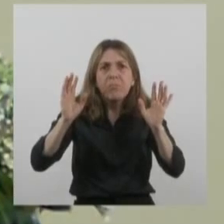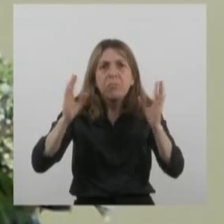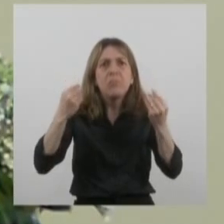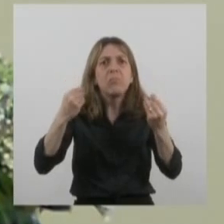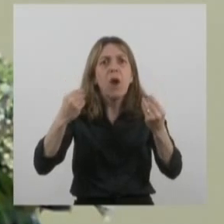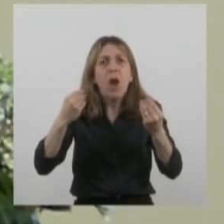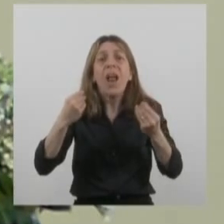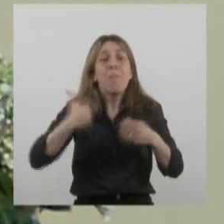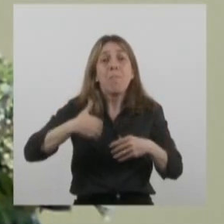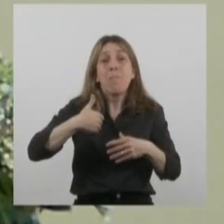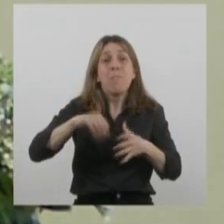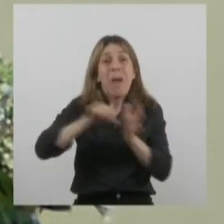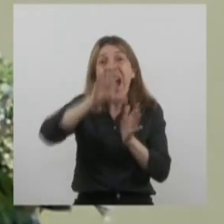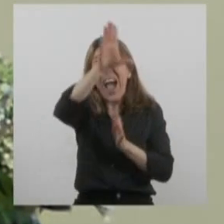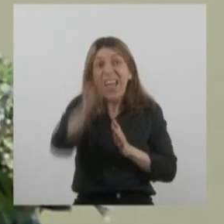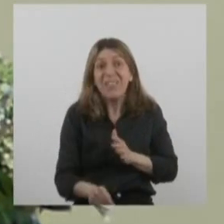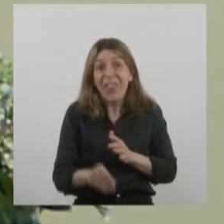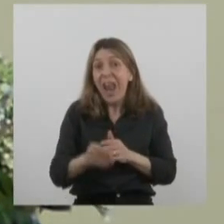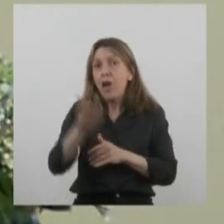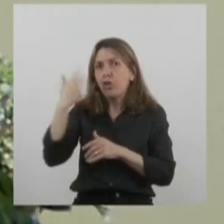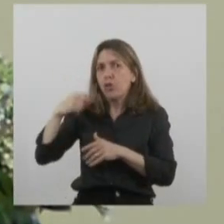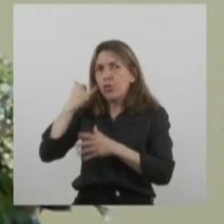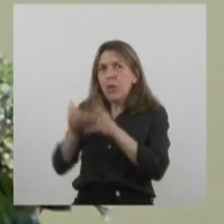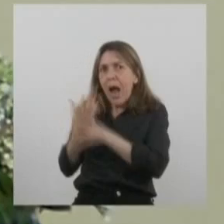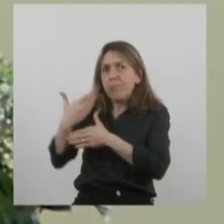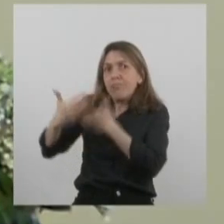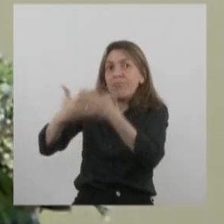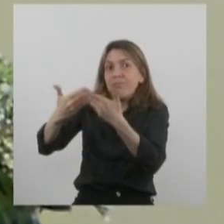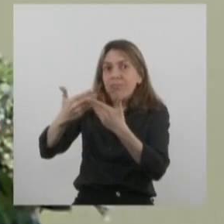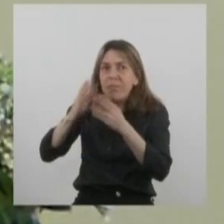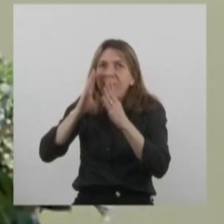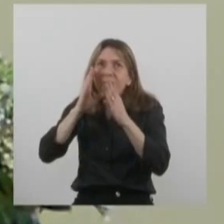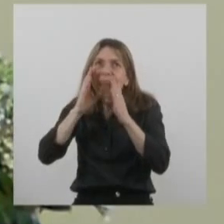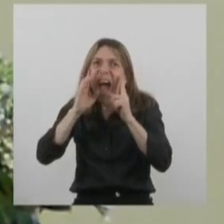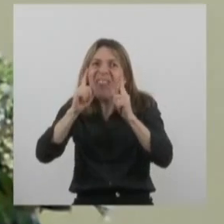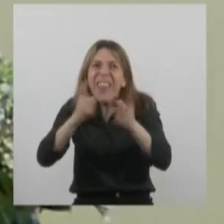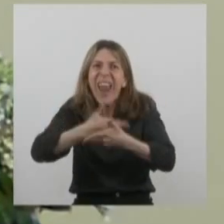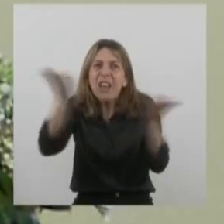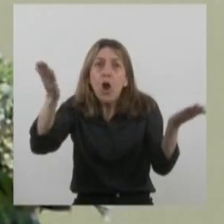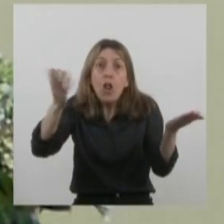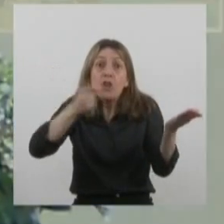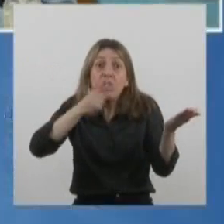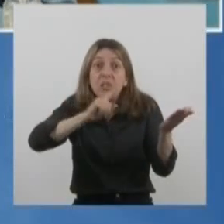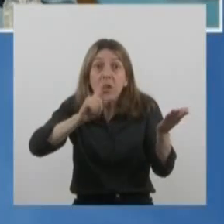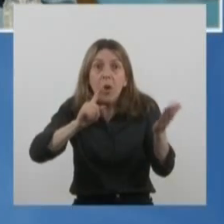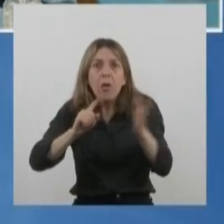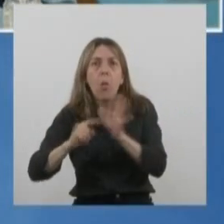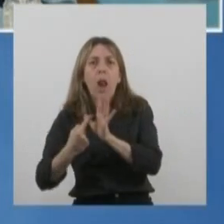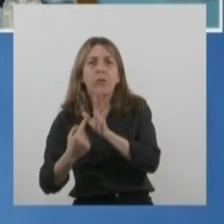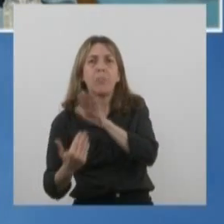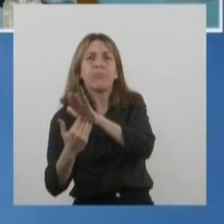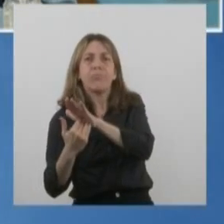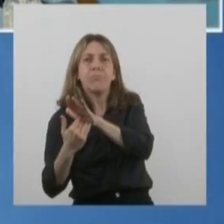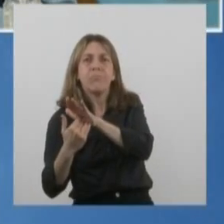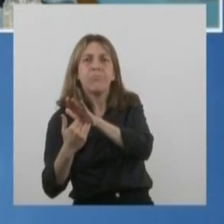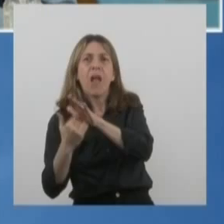construimos ese país federal, si no construimos ese país en unidad, seguiremos frustrándonos una y otra vez. Yo no soy de